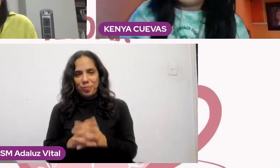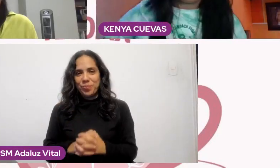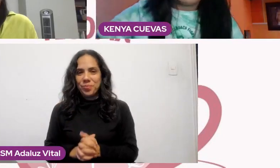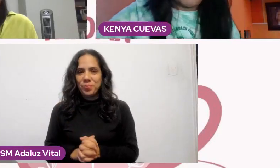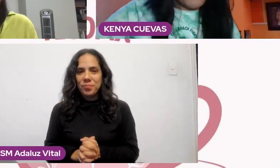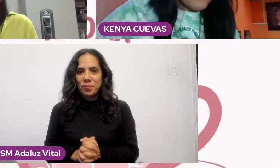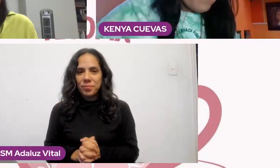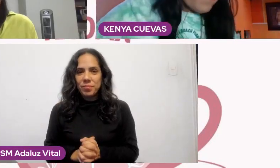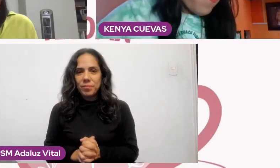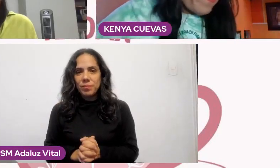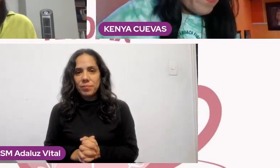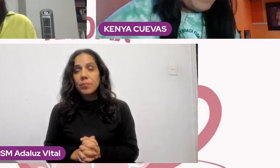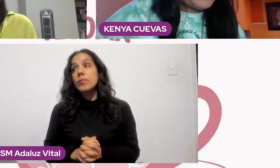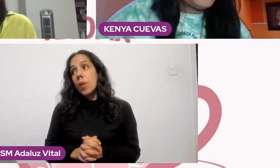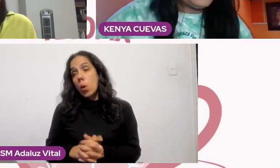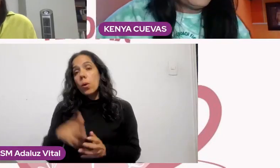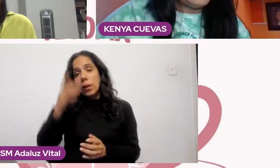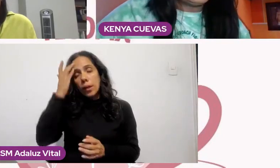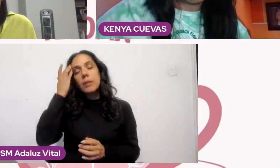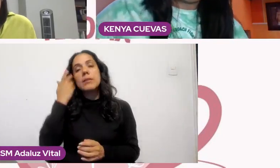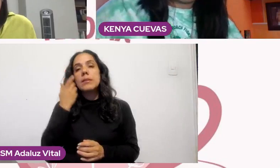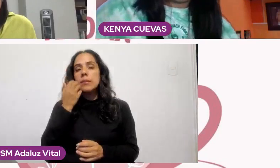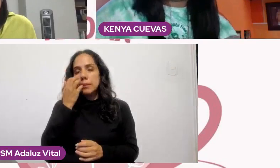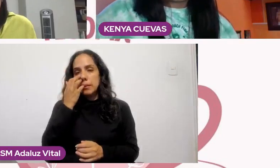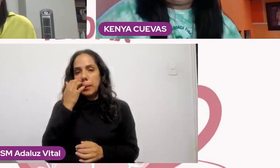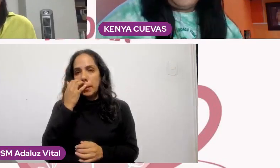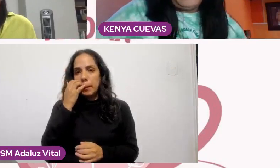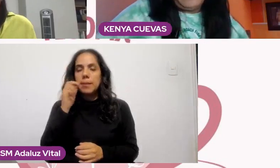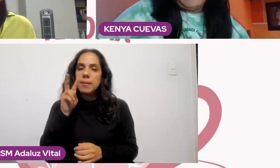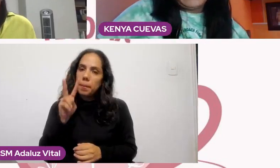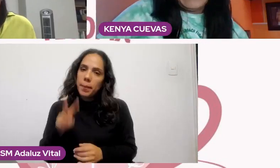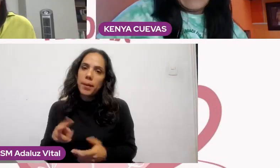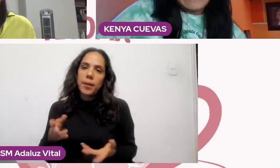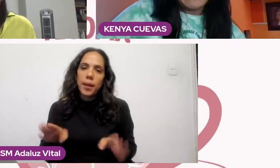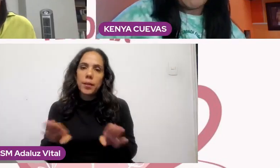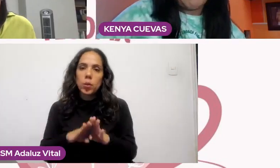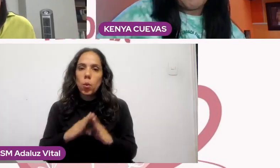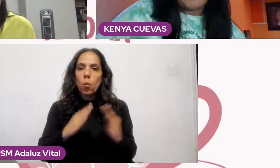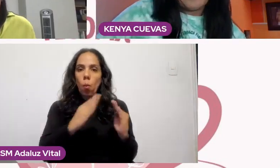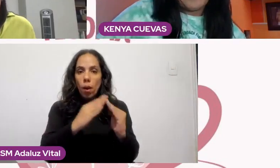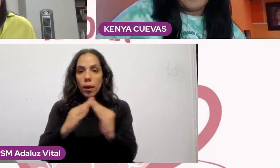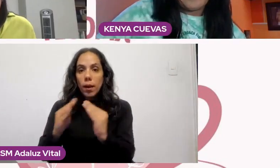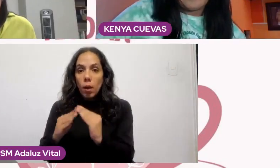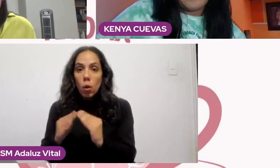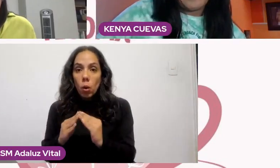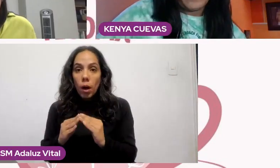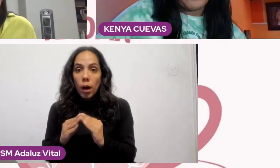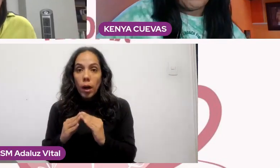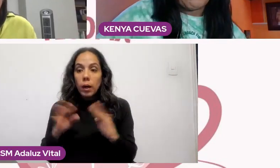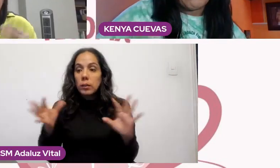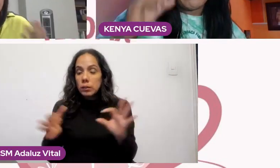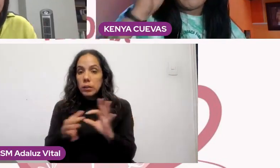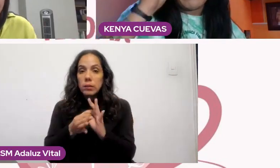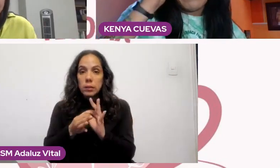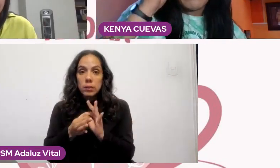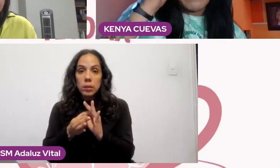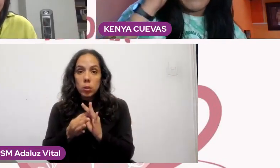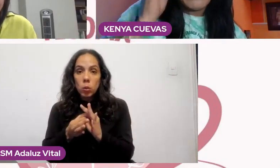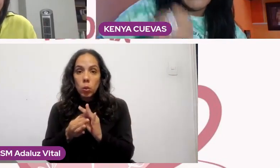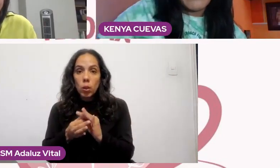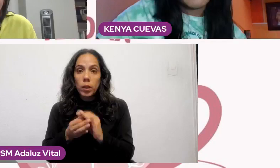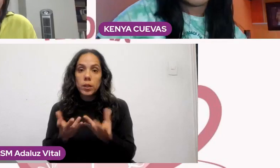que encuentran aquí en estas casas hogar, como dices, la familia, ¿no? Lo que te ha tocado vivir, ¿no? Cuando incluso